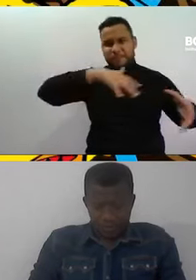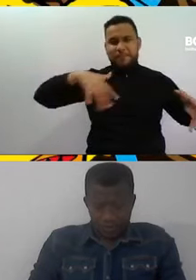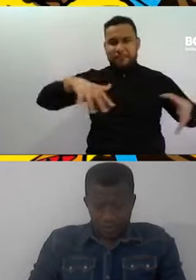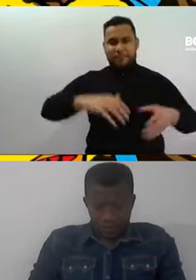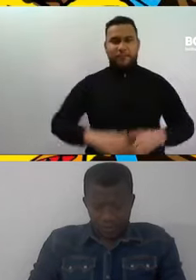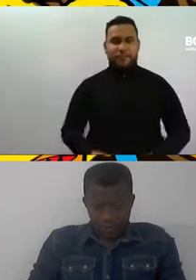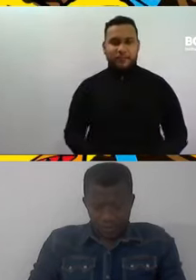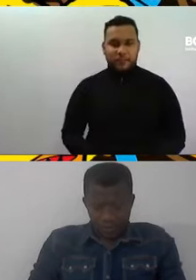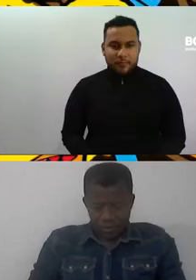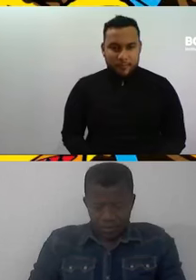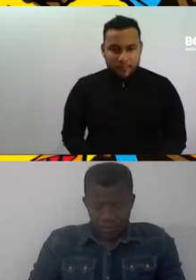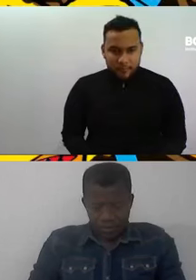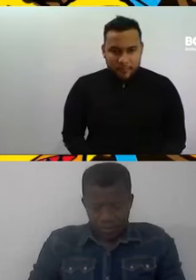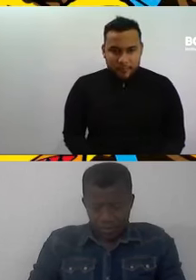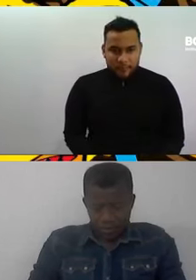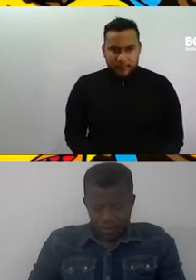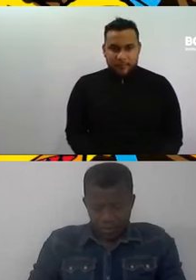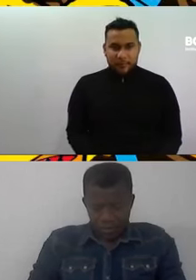aguacate,